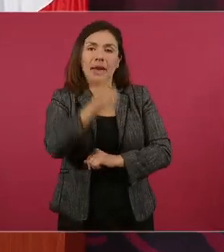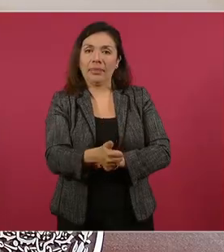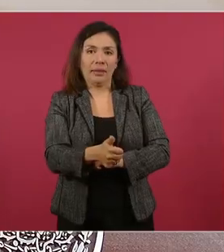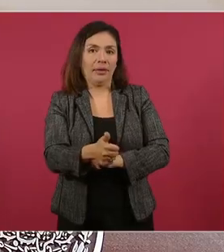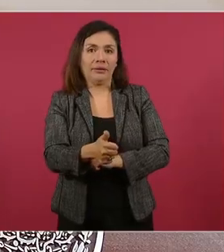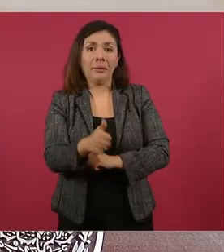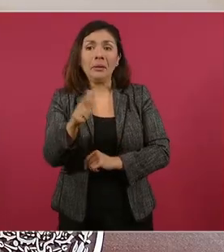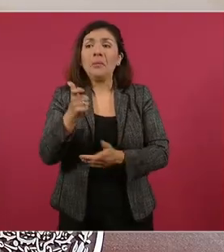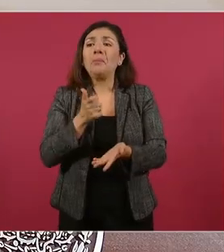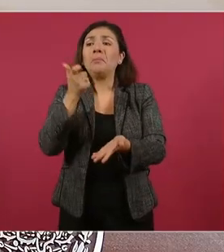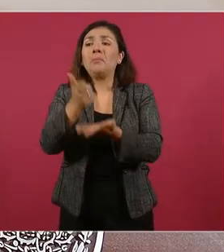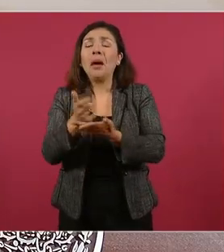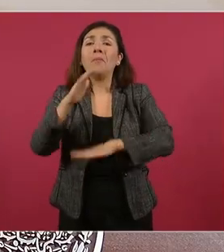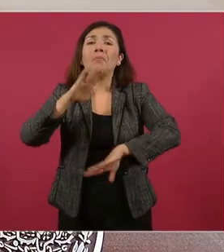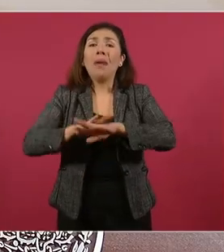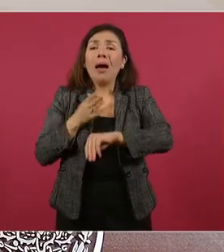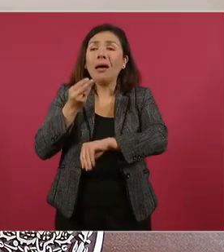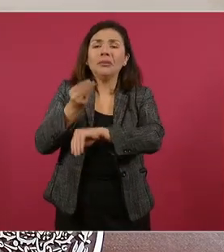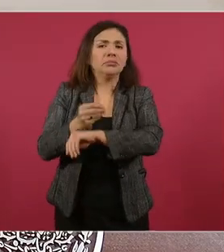sin que paguen nada.